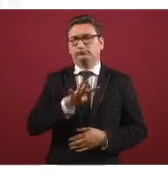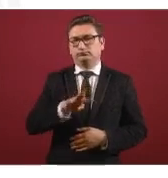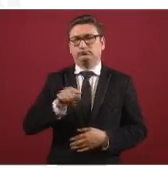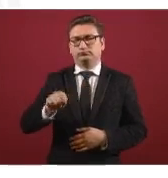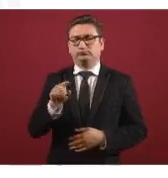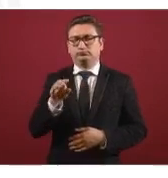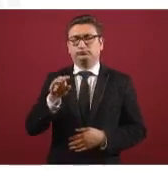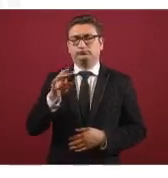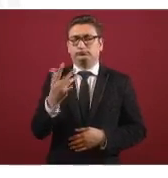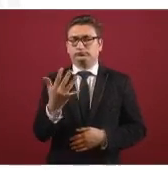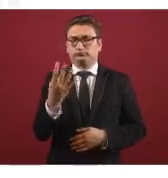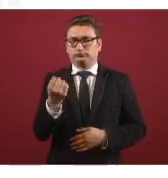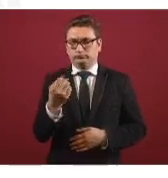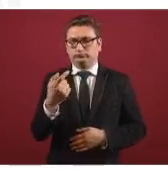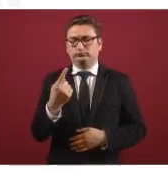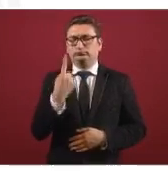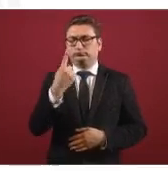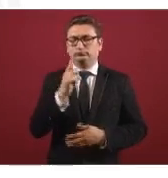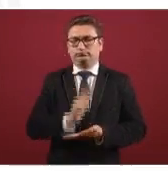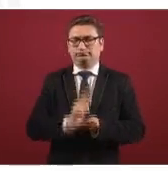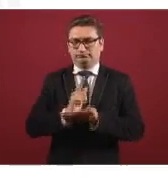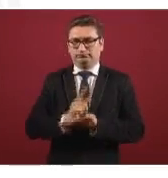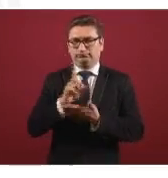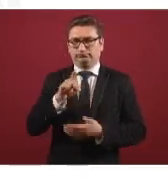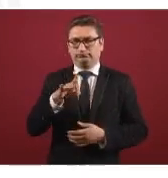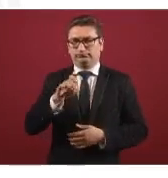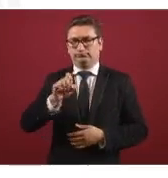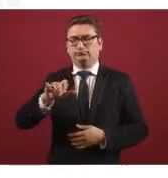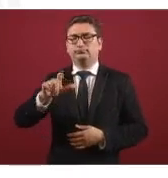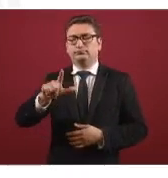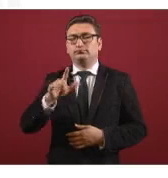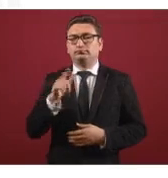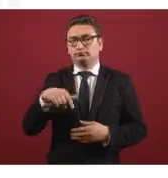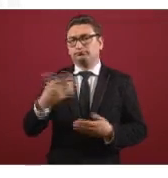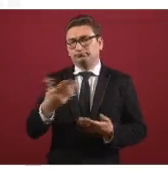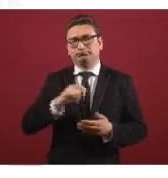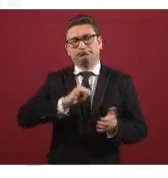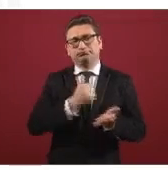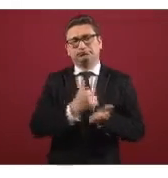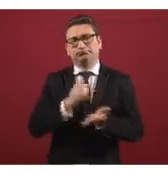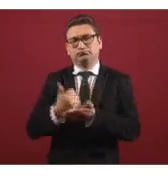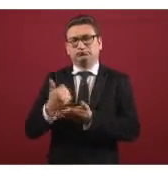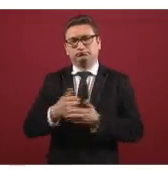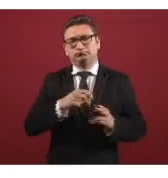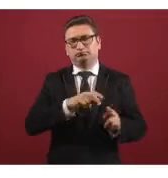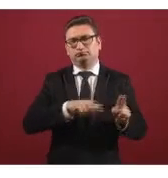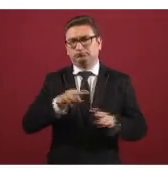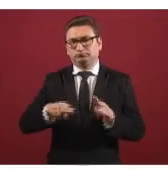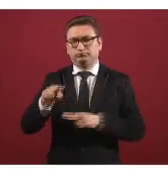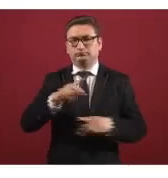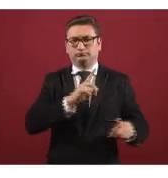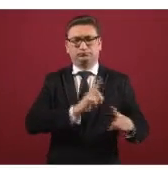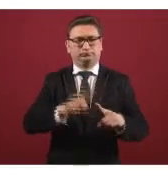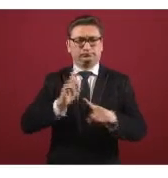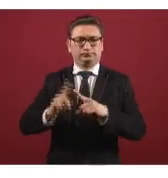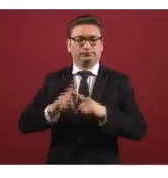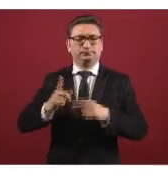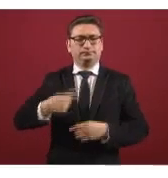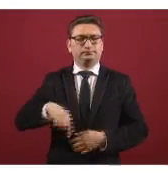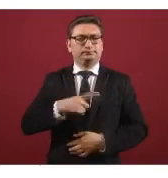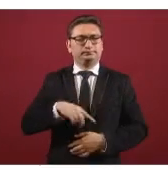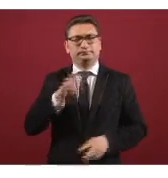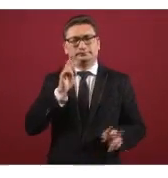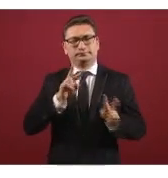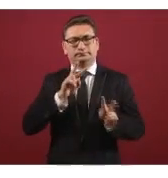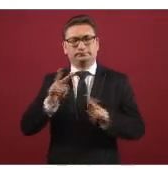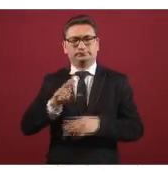19.59 por litro el precio del diésel. Y si lo vemos finalmente por marcas, hemos ido notando como